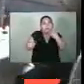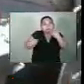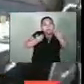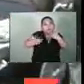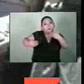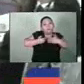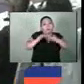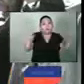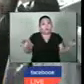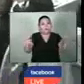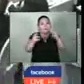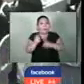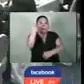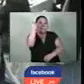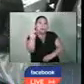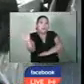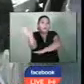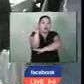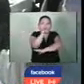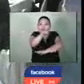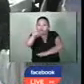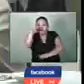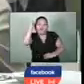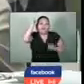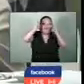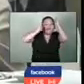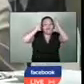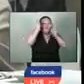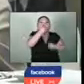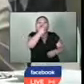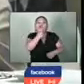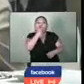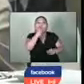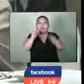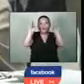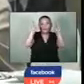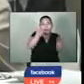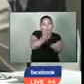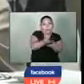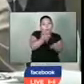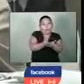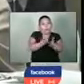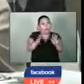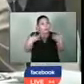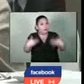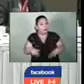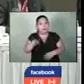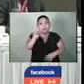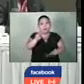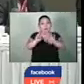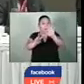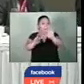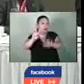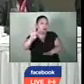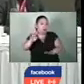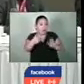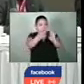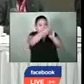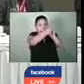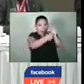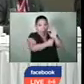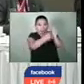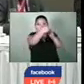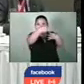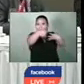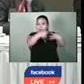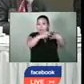cuerpo diplomático para que de igual forma pudieran despejar dudas sobre esta propuesta, que de los 274 artículos de la